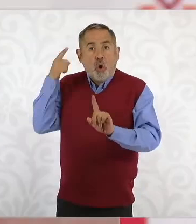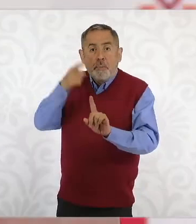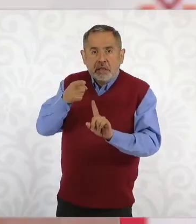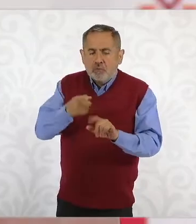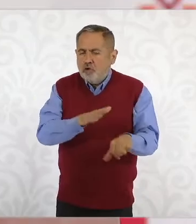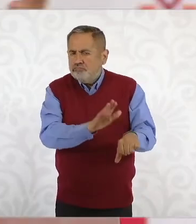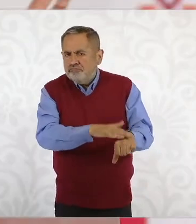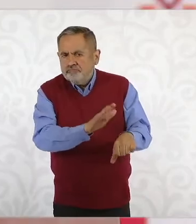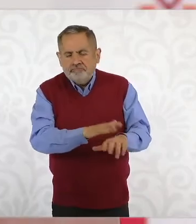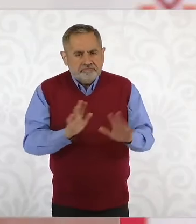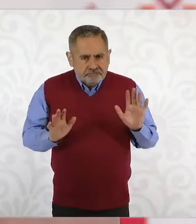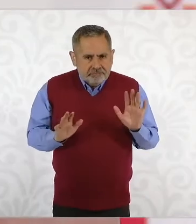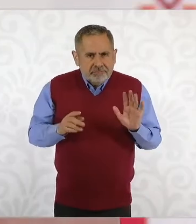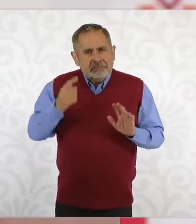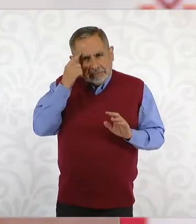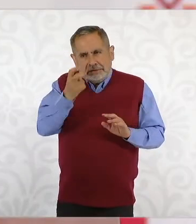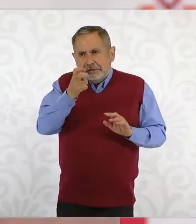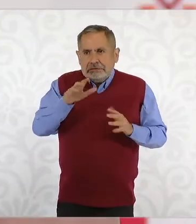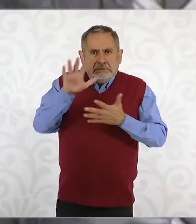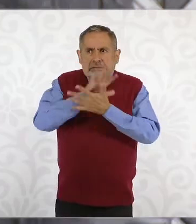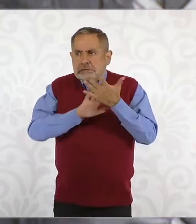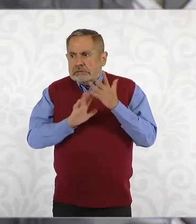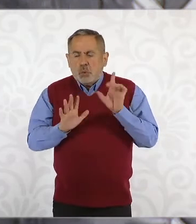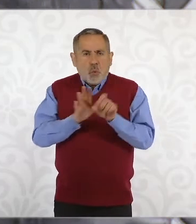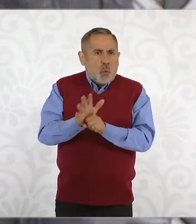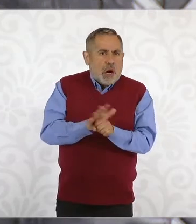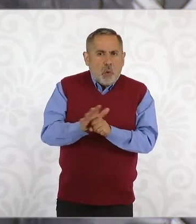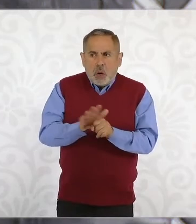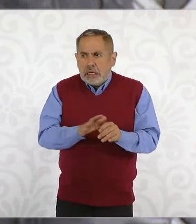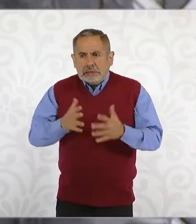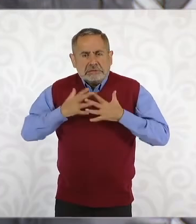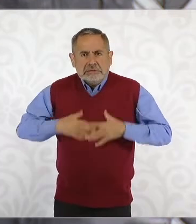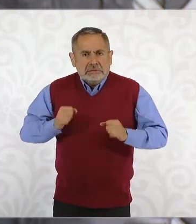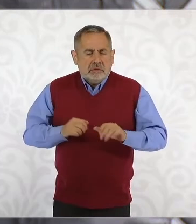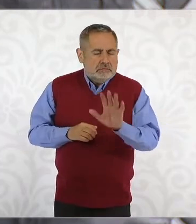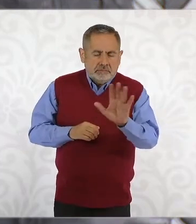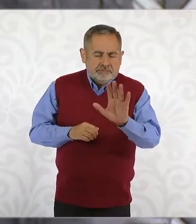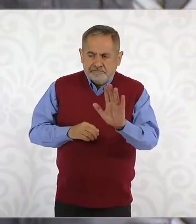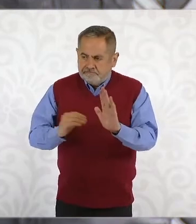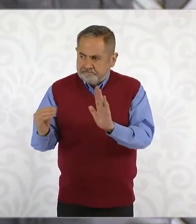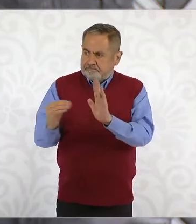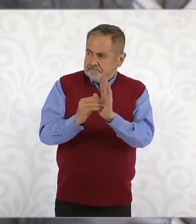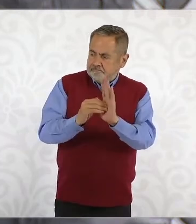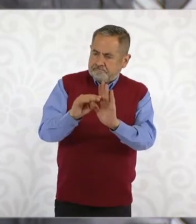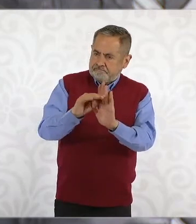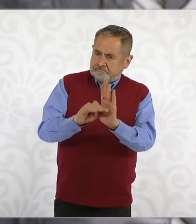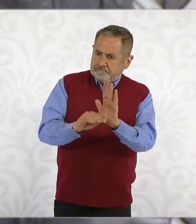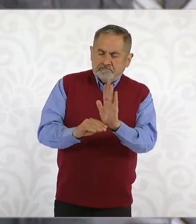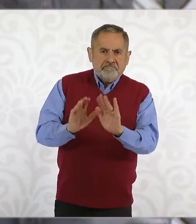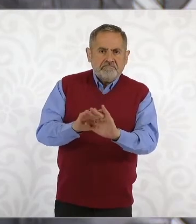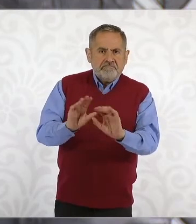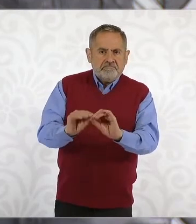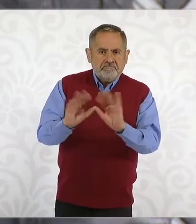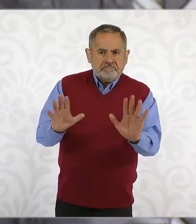se pretendía, pero para que no hubiera esa posible interpretación distinta, pues se aclara